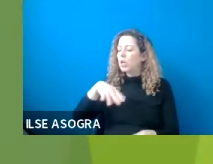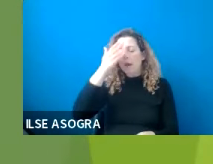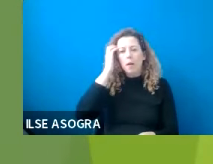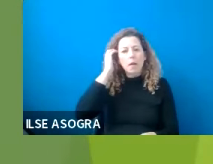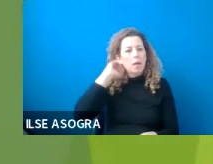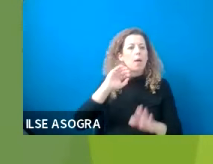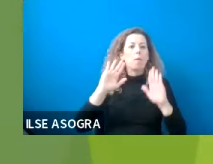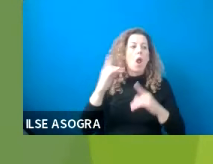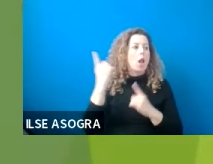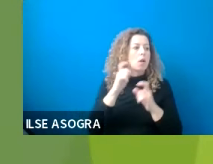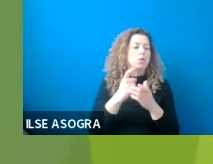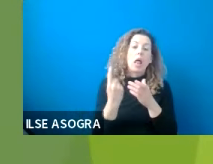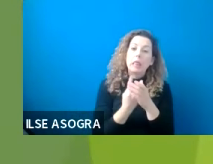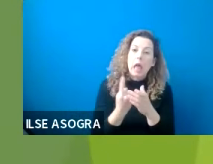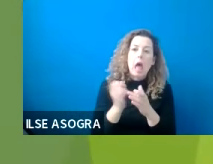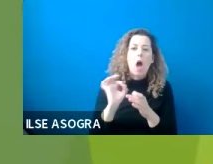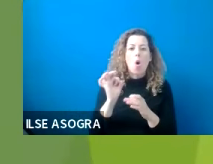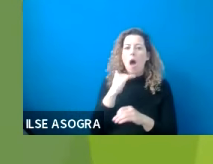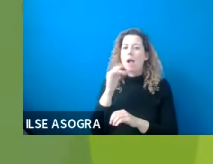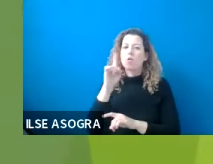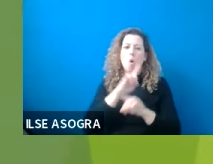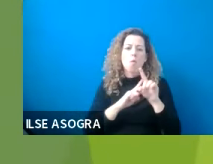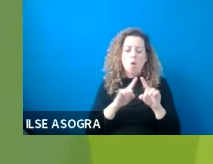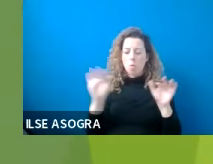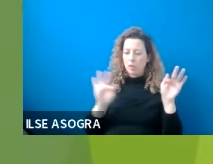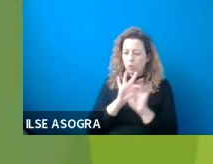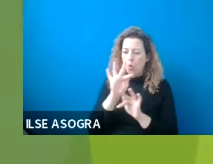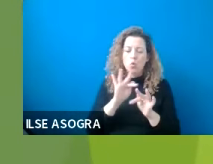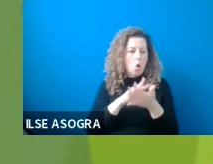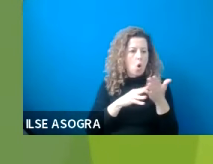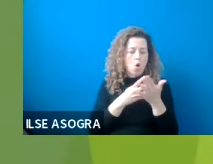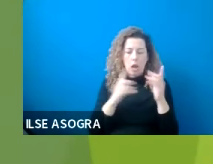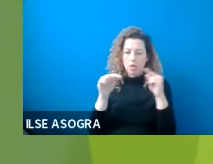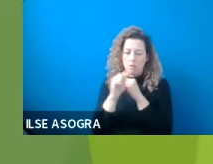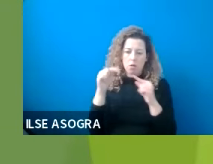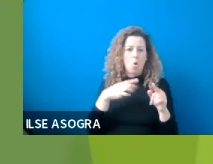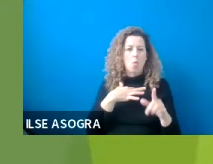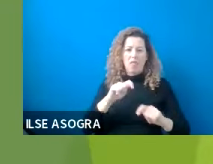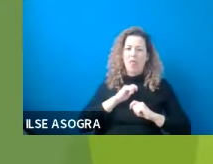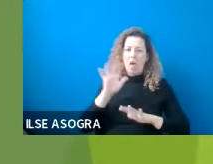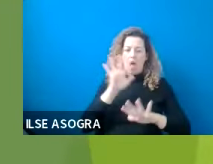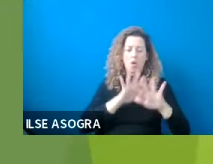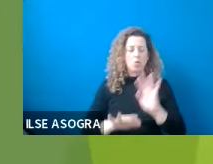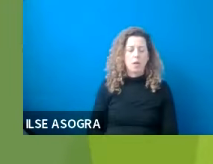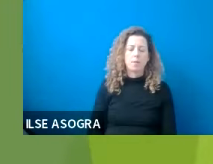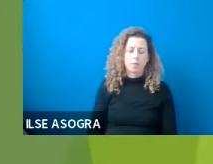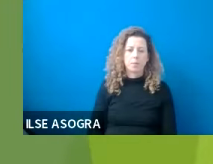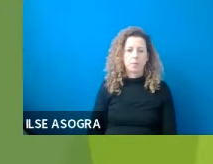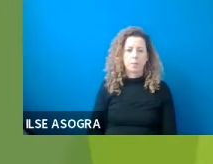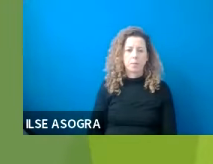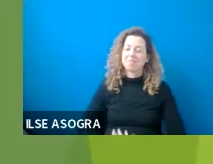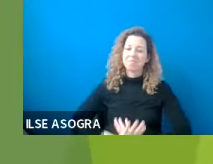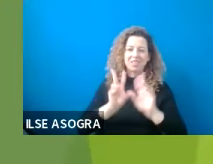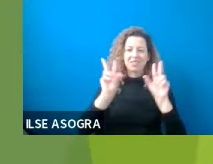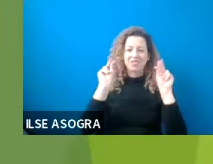personas con TEA que cualquier desajuste de los turnos o de los horarios le provoque angustia. Y con